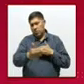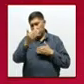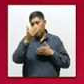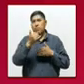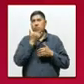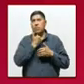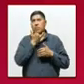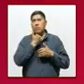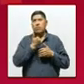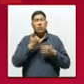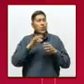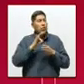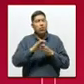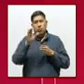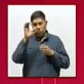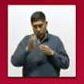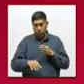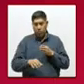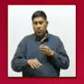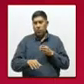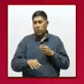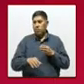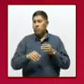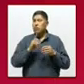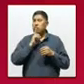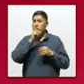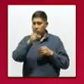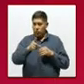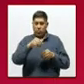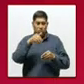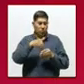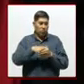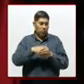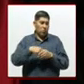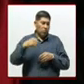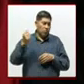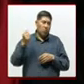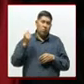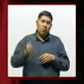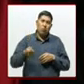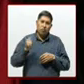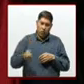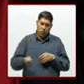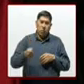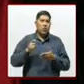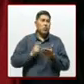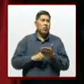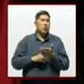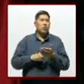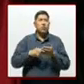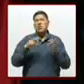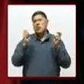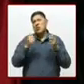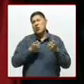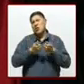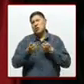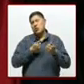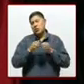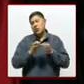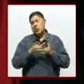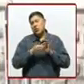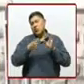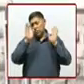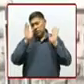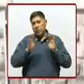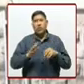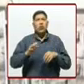preselección, misión cumplida, están garantizadas las elecciones, van a ir adelante, son cuestiones administrativas que tienen que resolverse en los